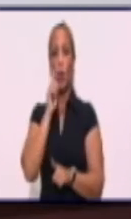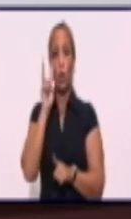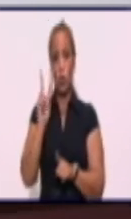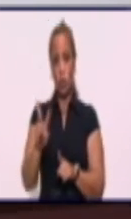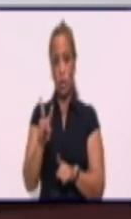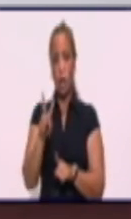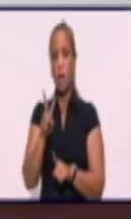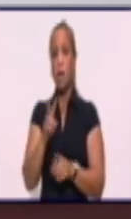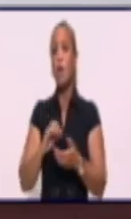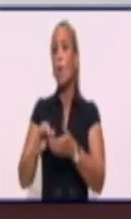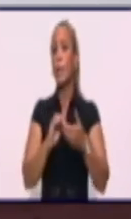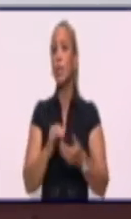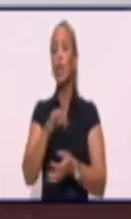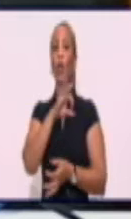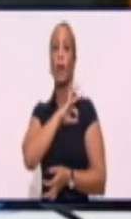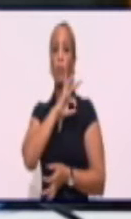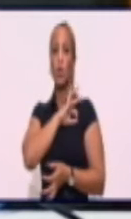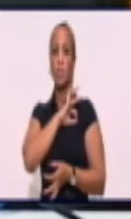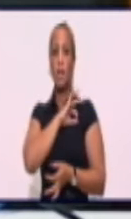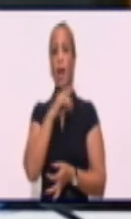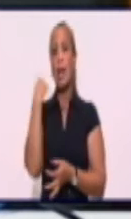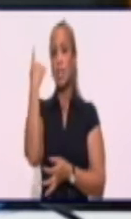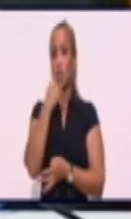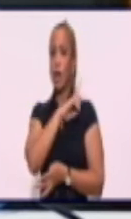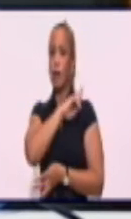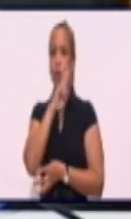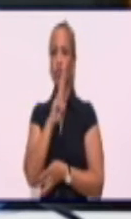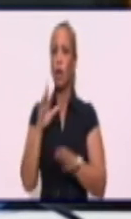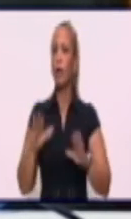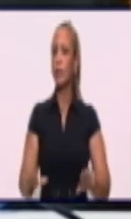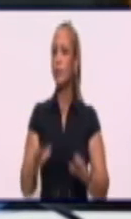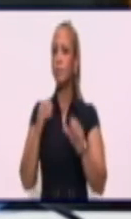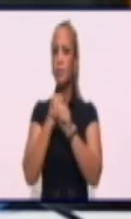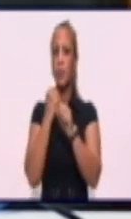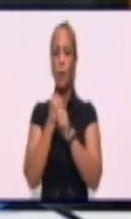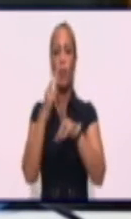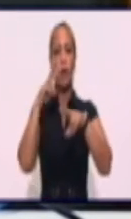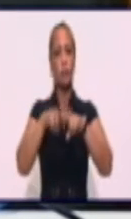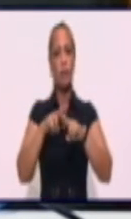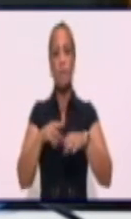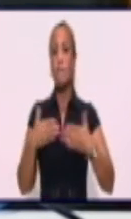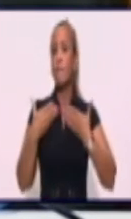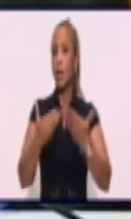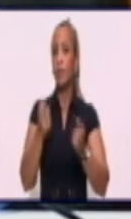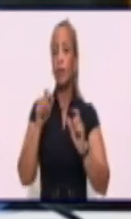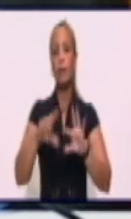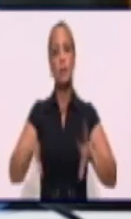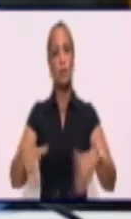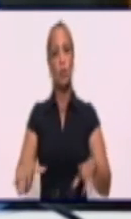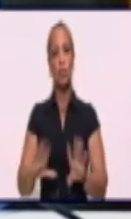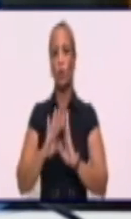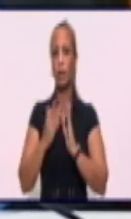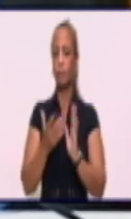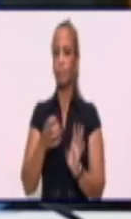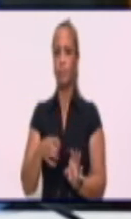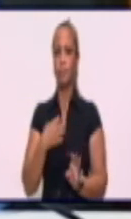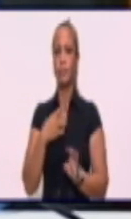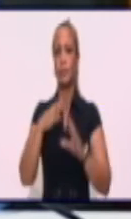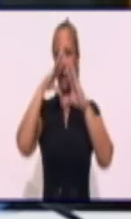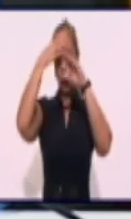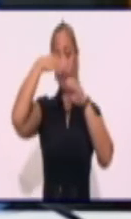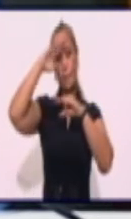Policía Nacional Revolucionaria que han estado en La Habana frente a esta situación que se nos ha dado.